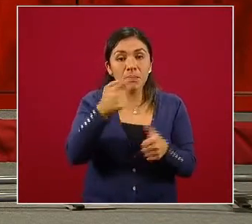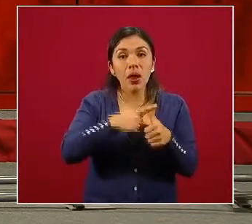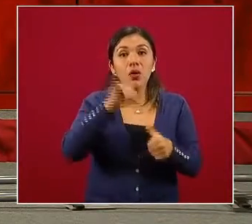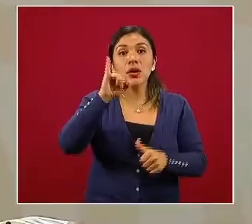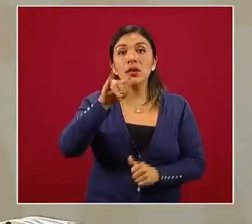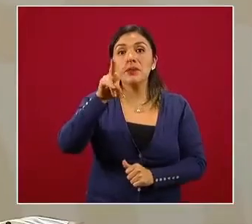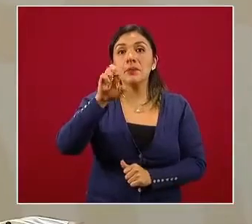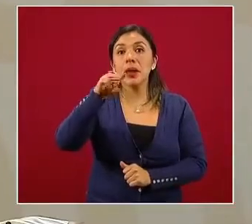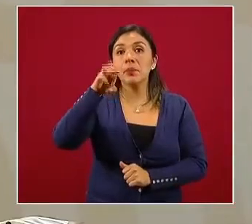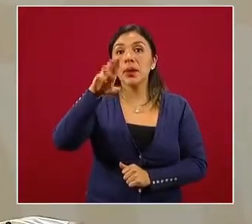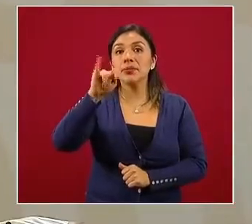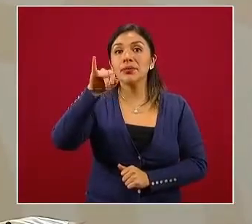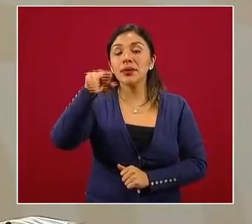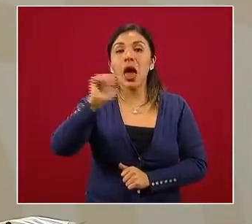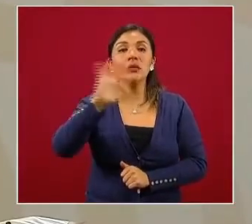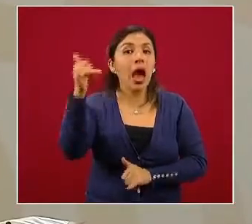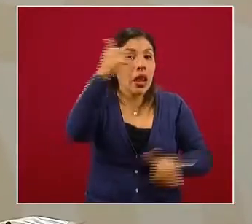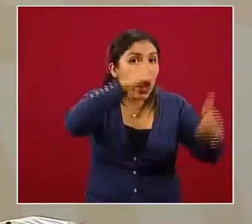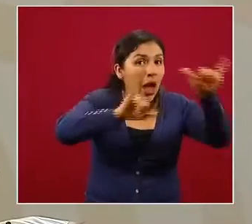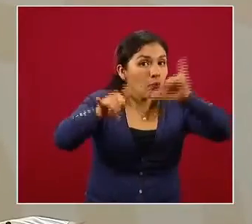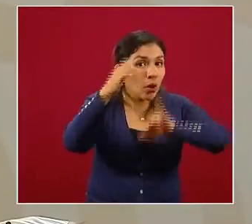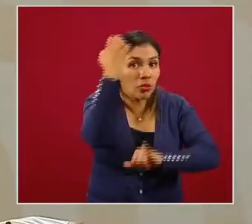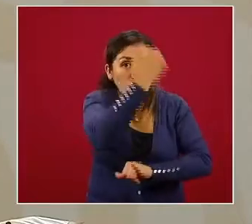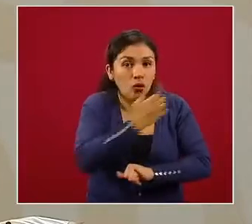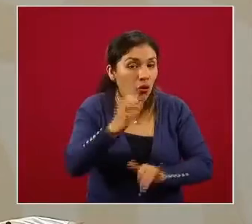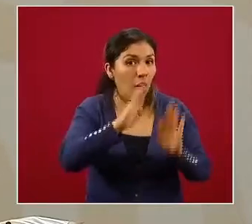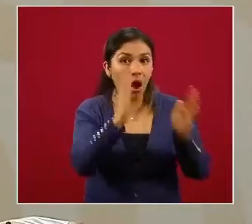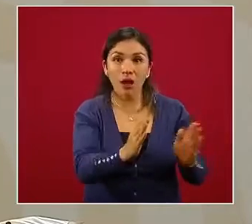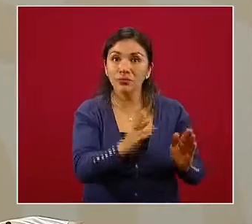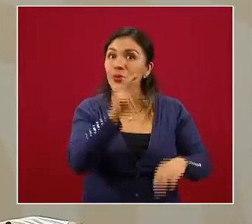evaluado en la fase de laboratorio, nada